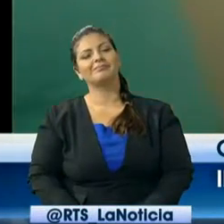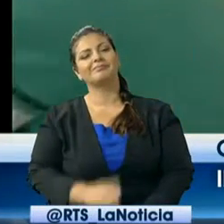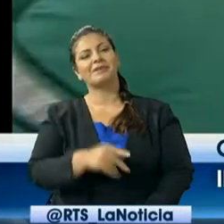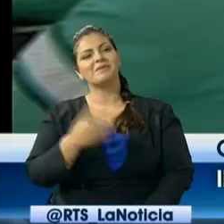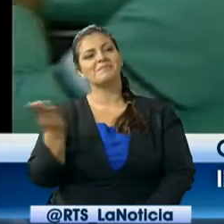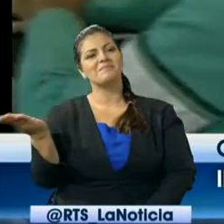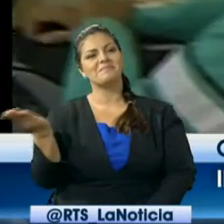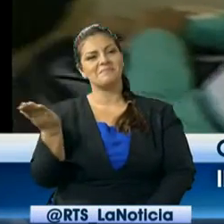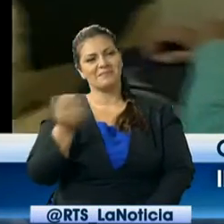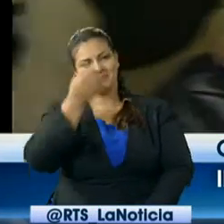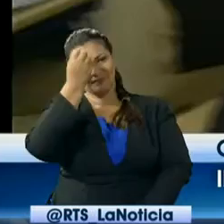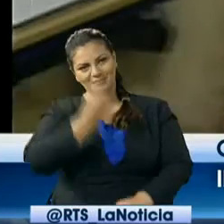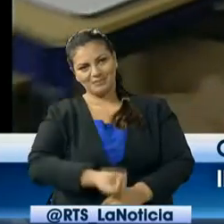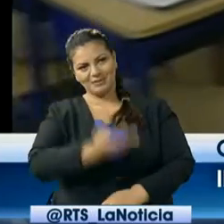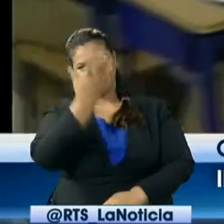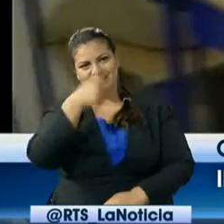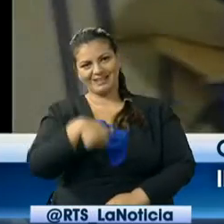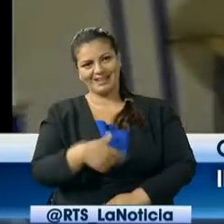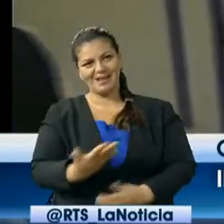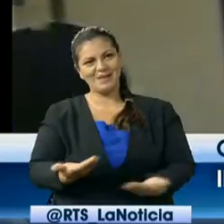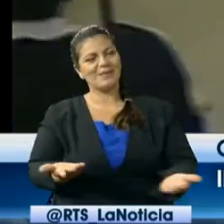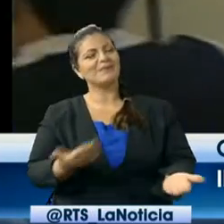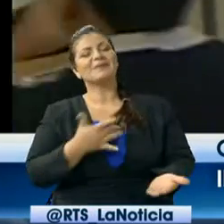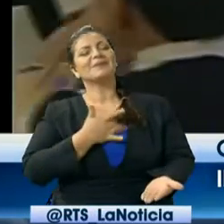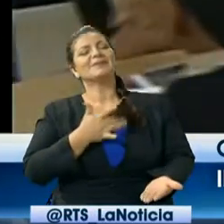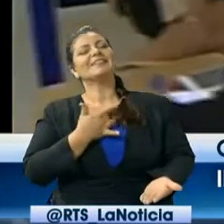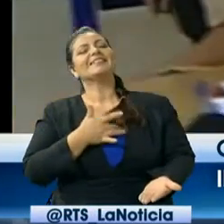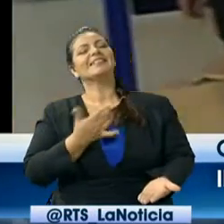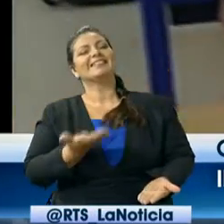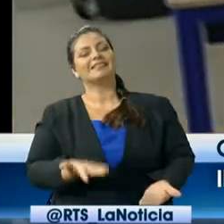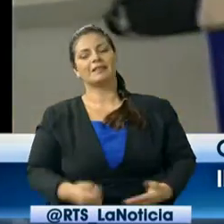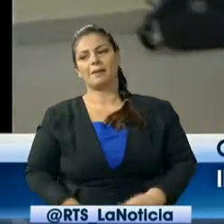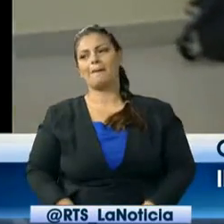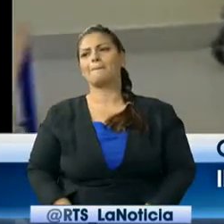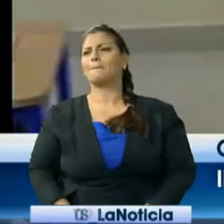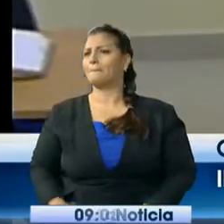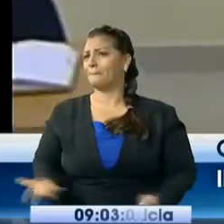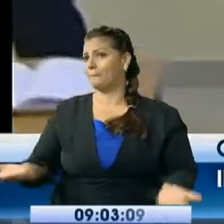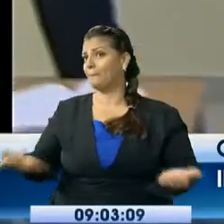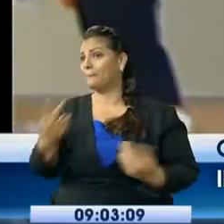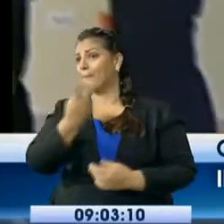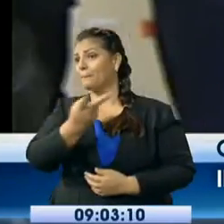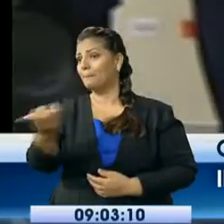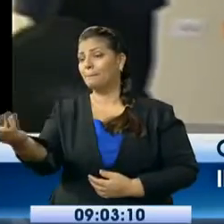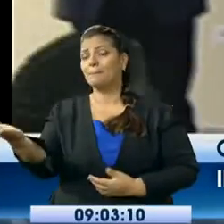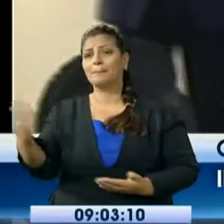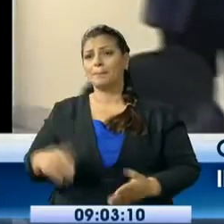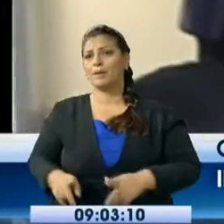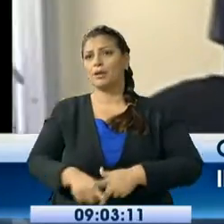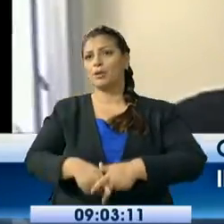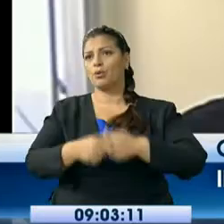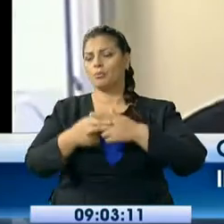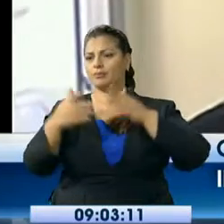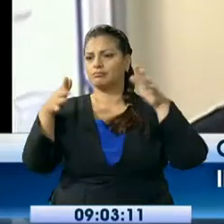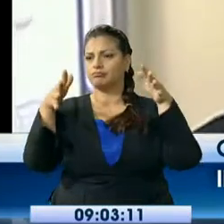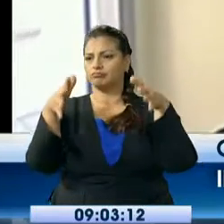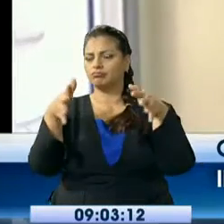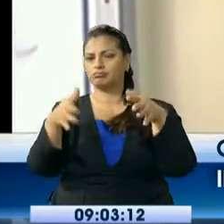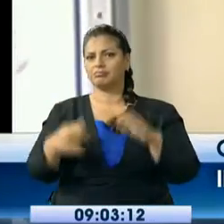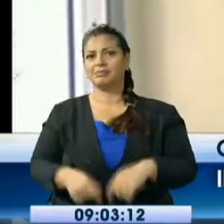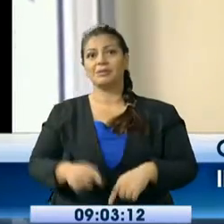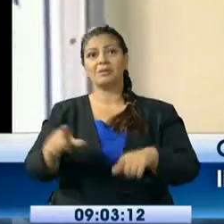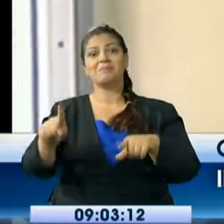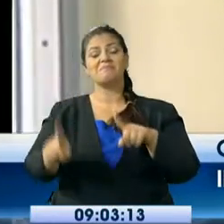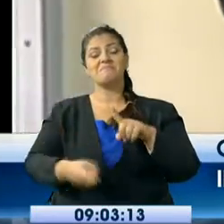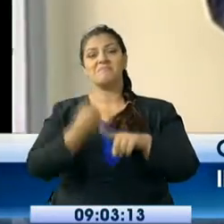es, empezando un nuevo periodo lectivo con los estudiantes y finalizando ya con la primera promoción. Sí.